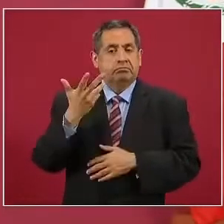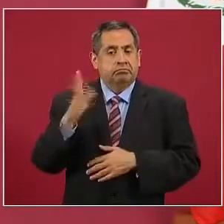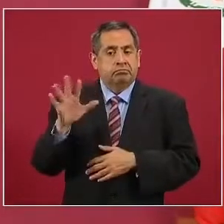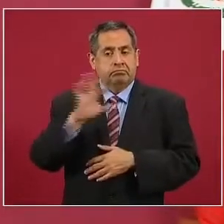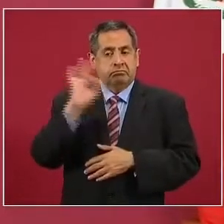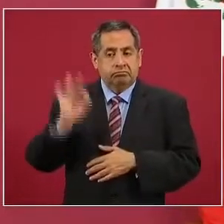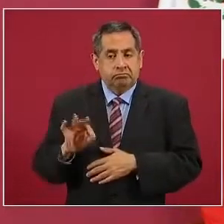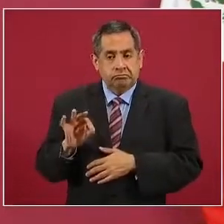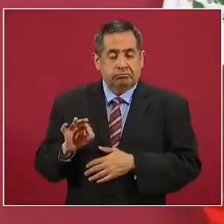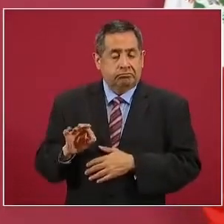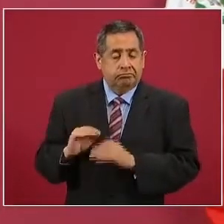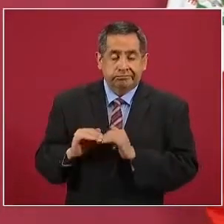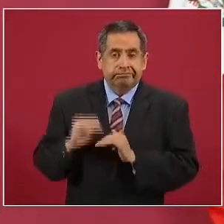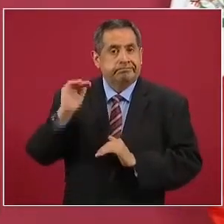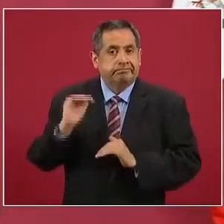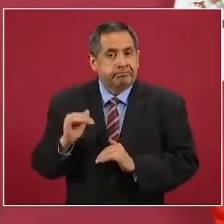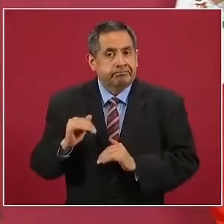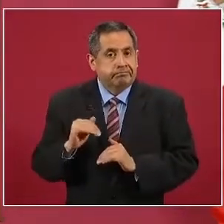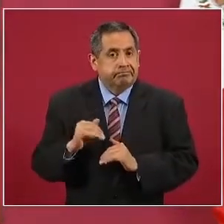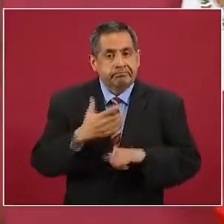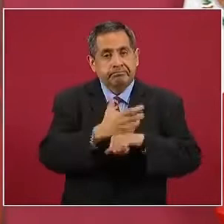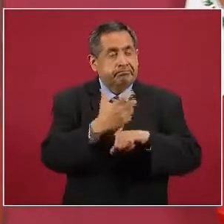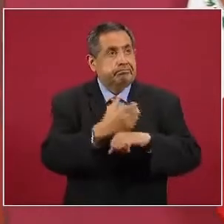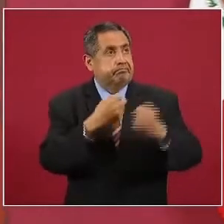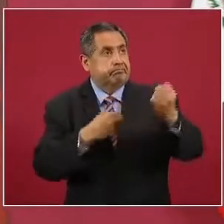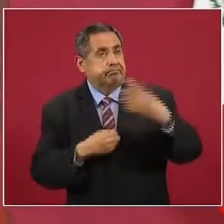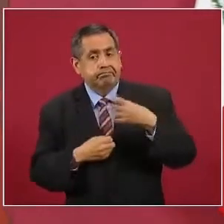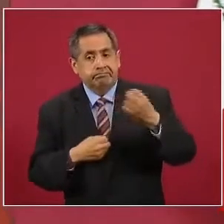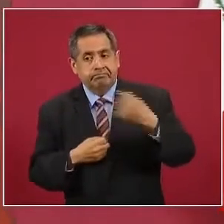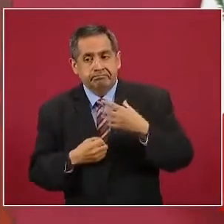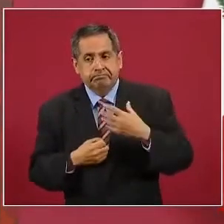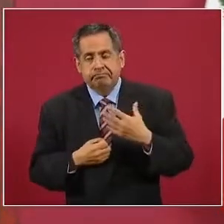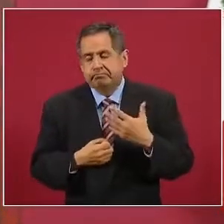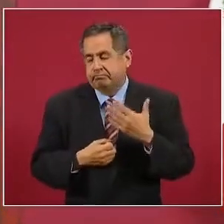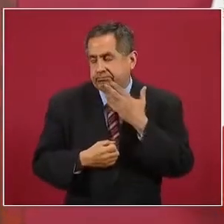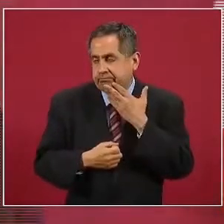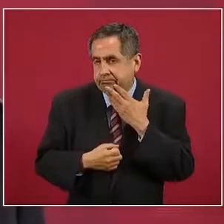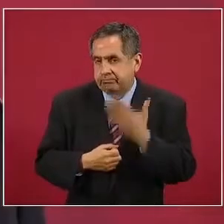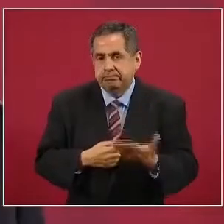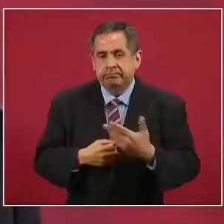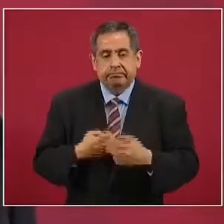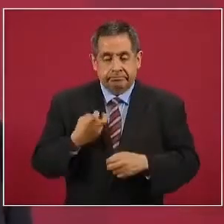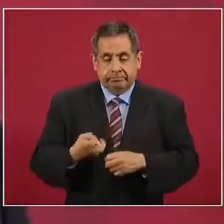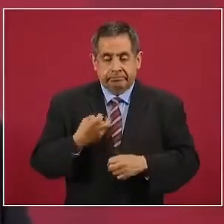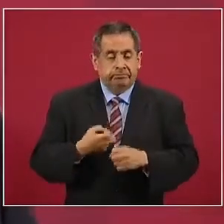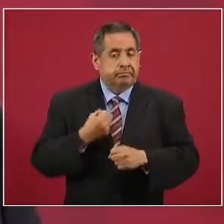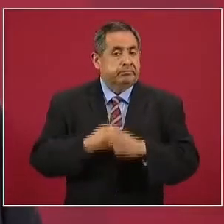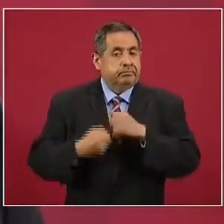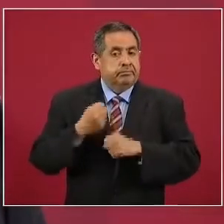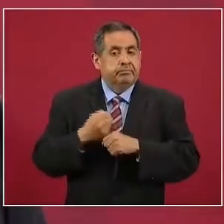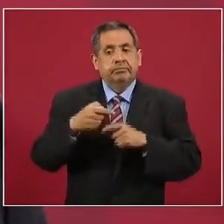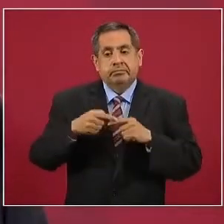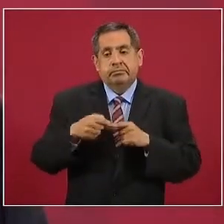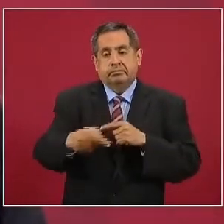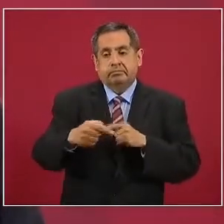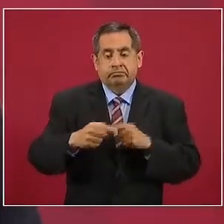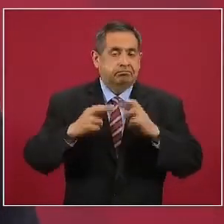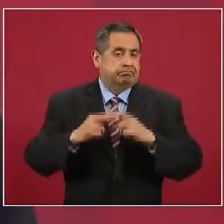10% en términos reales. Y sigo sosteniendo que este año va a haber